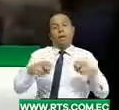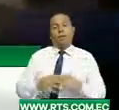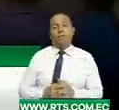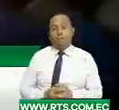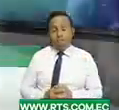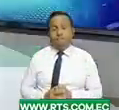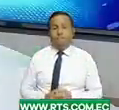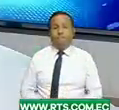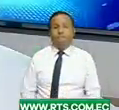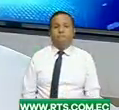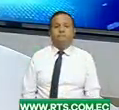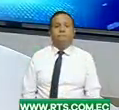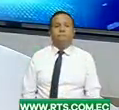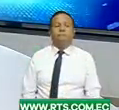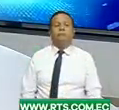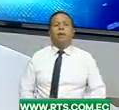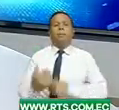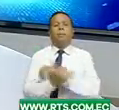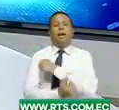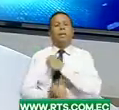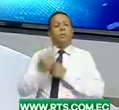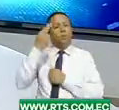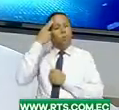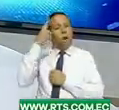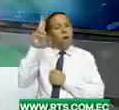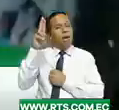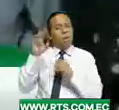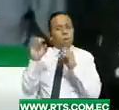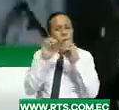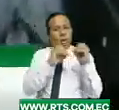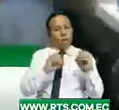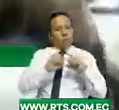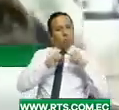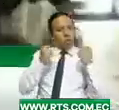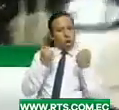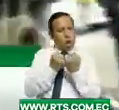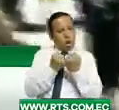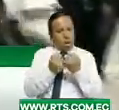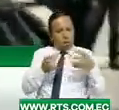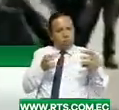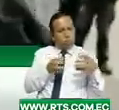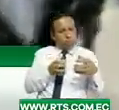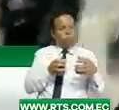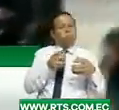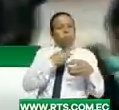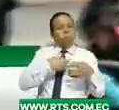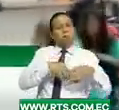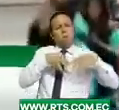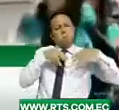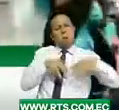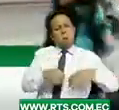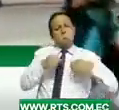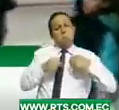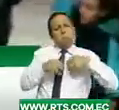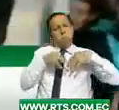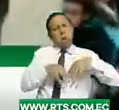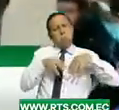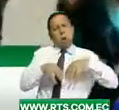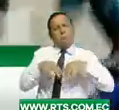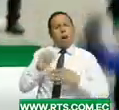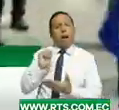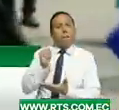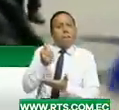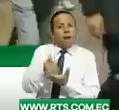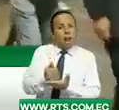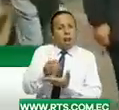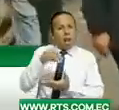En Uruguay, organizaciones sociales y colectivos marcharon en la capital Montevideo en una protesta que